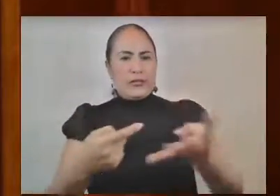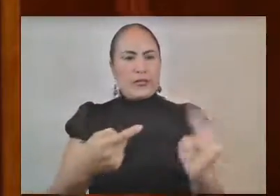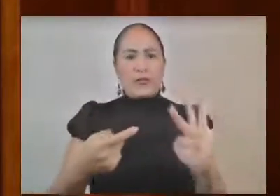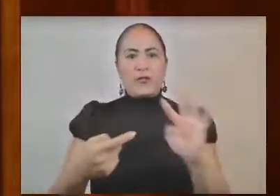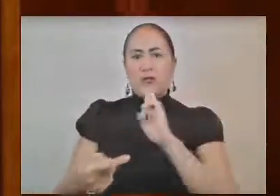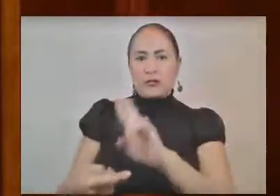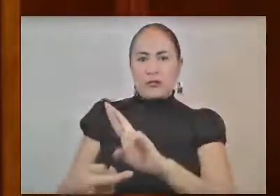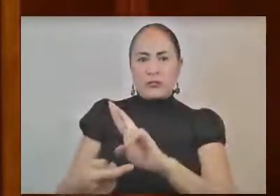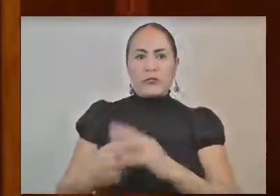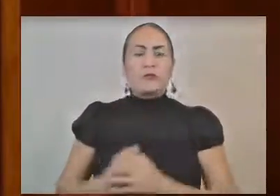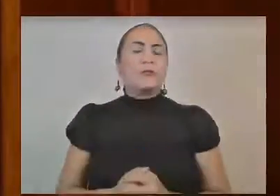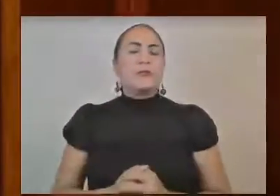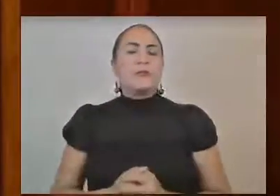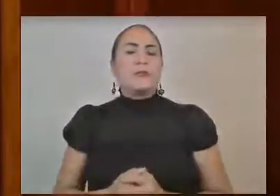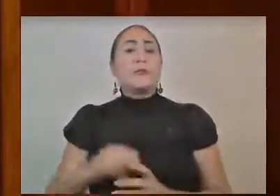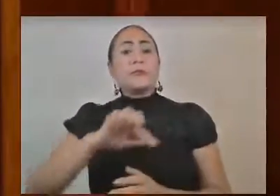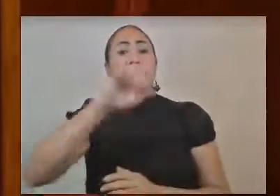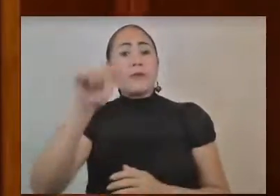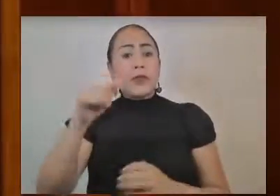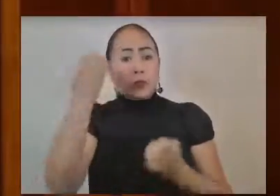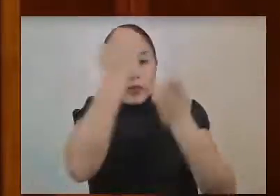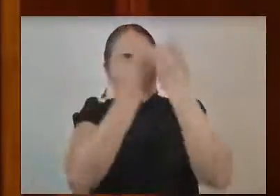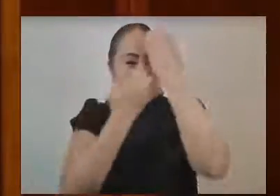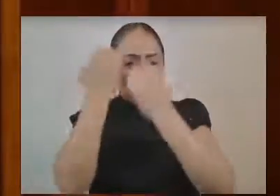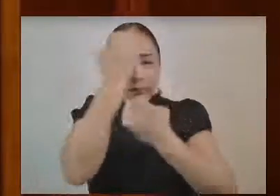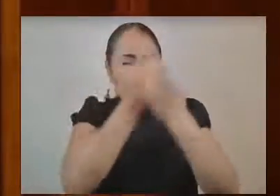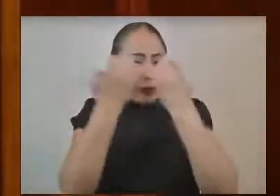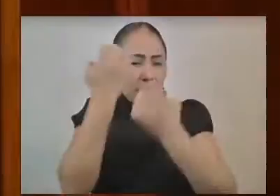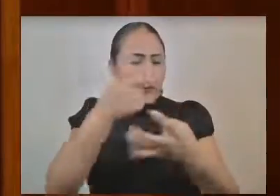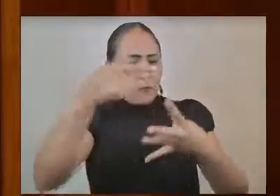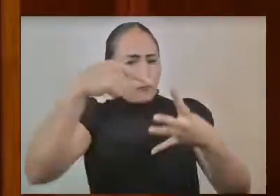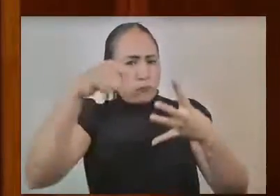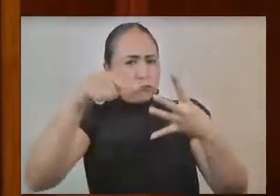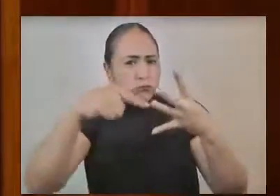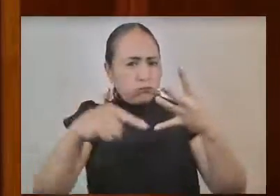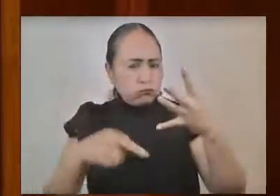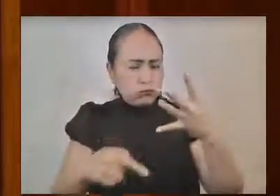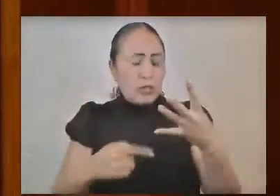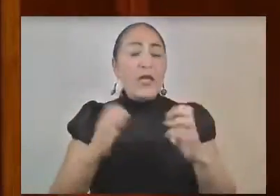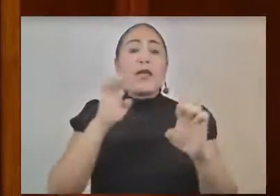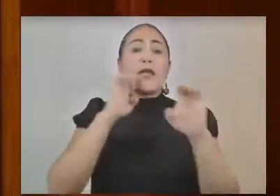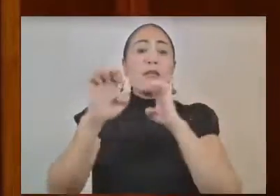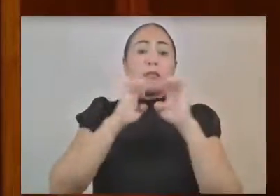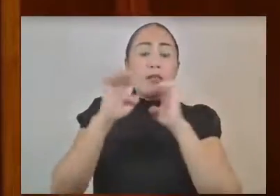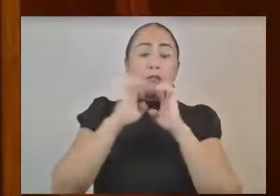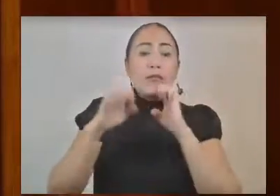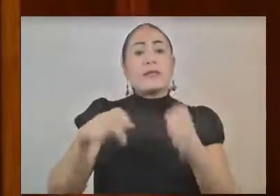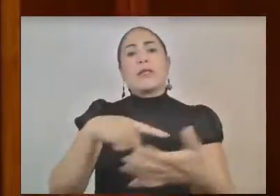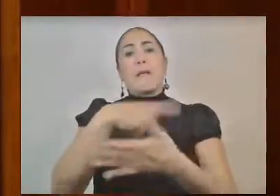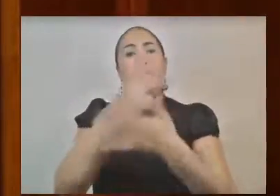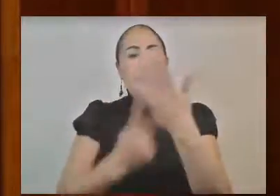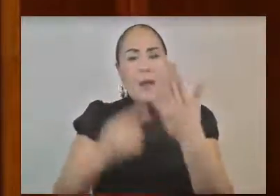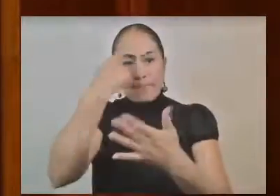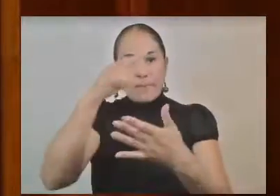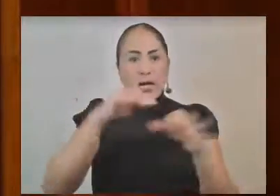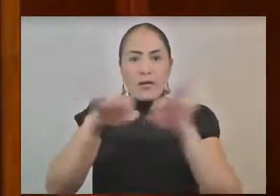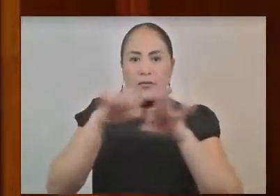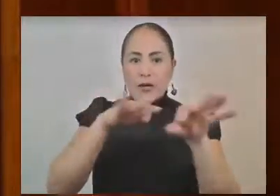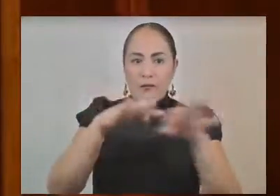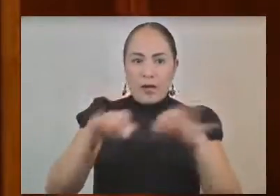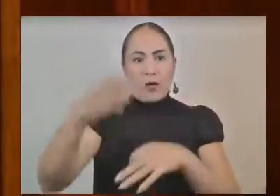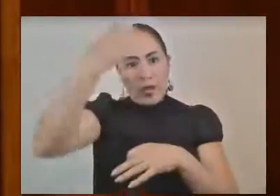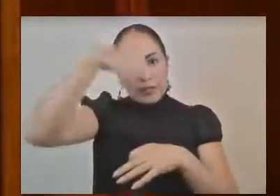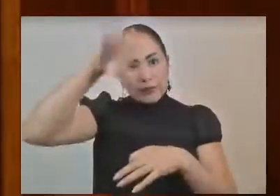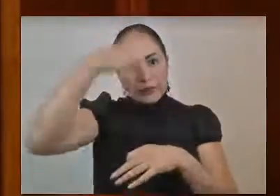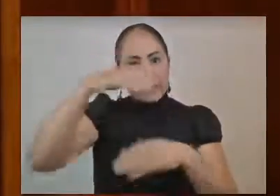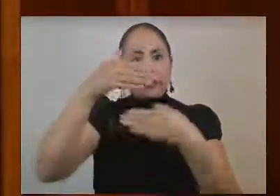Con base en la evaluación documental de idoneidad, las entrevistas, la propuesta del programa de trabajo, la experiencia en